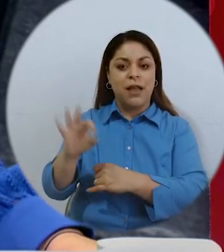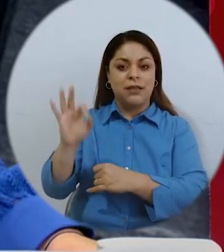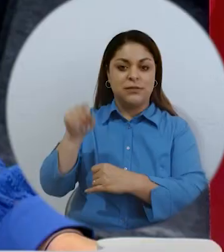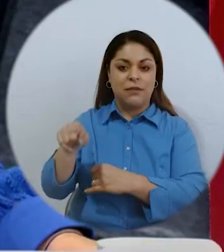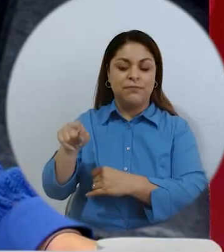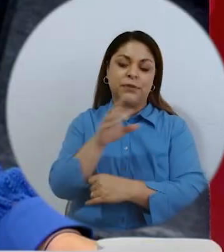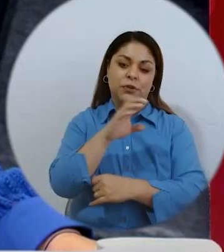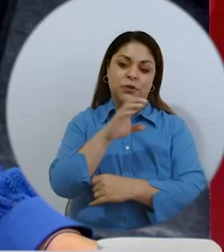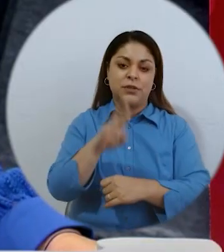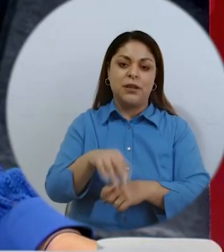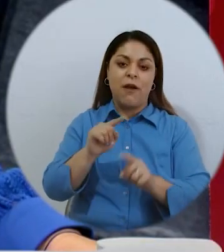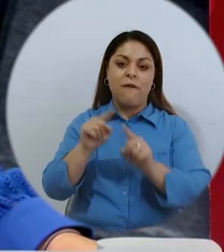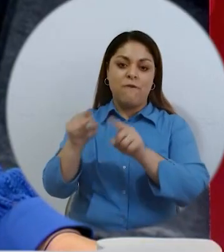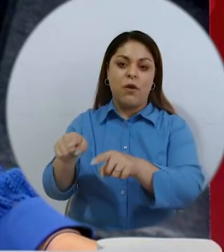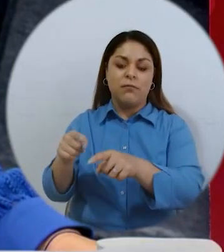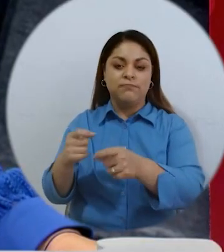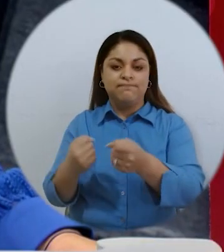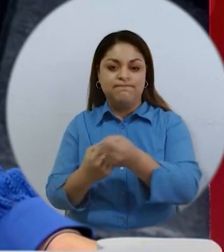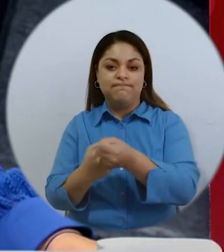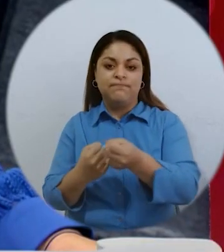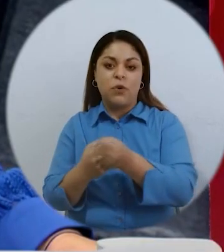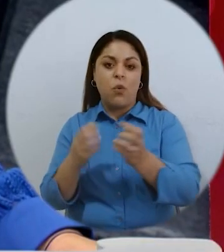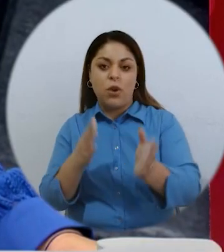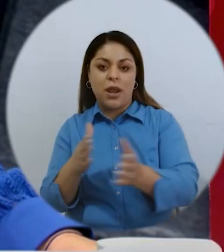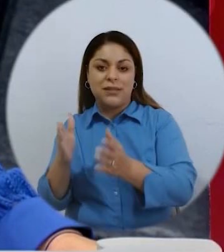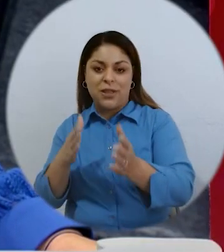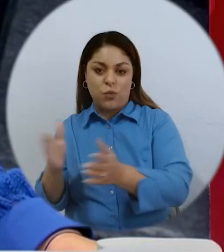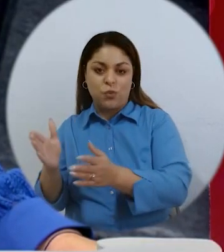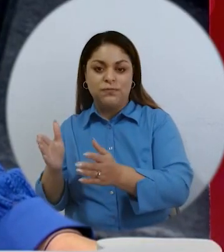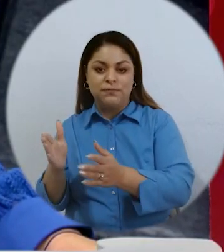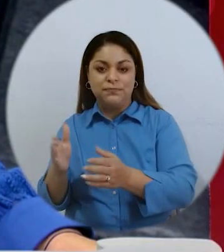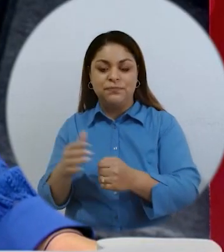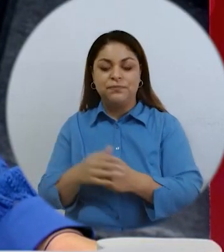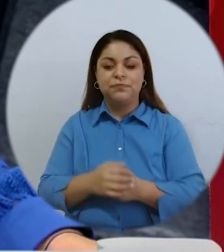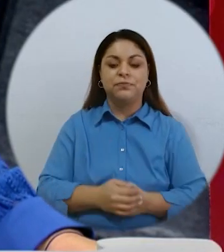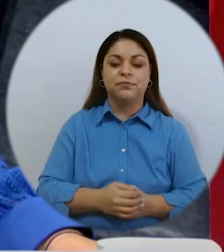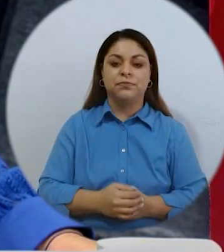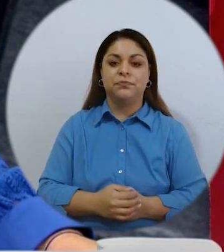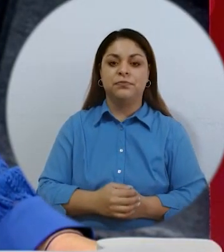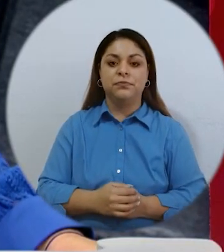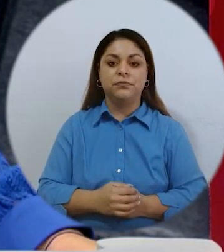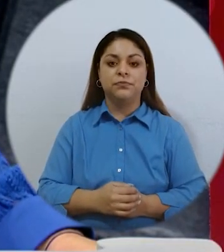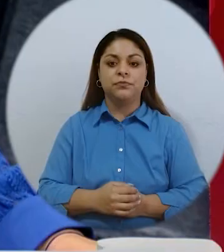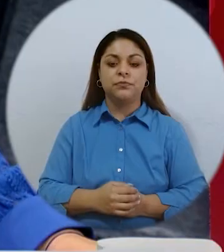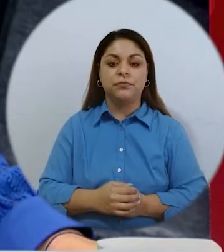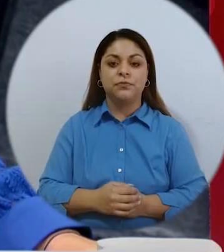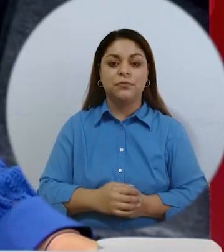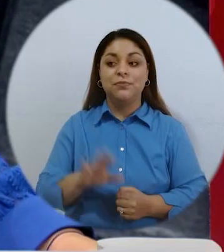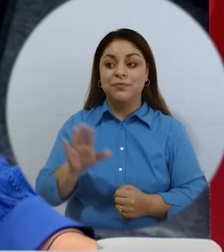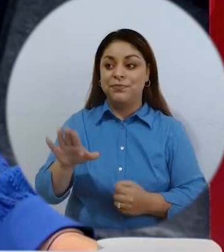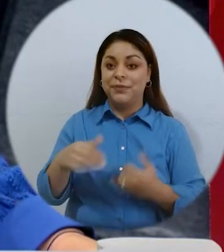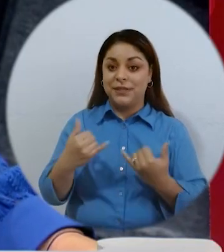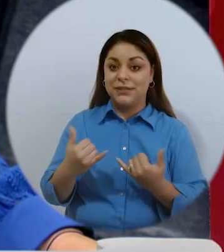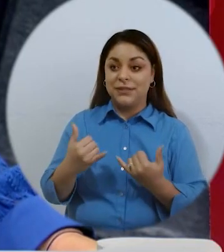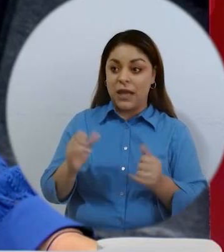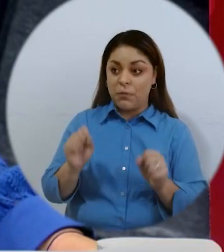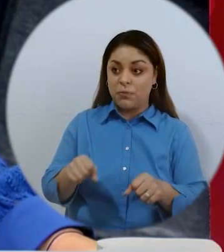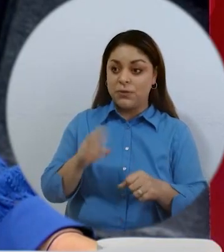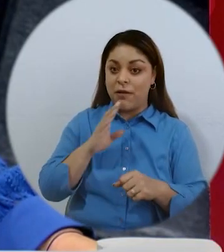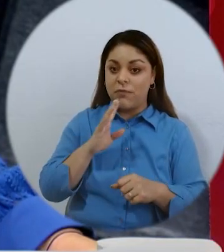en Francia y en la cual pues Costa Rica fue uno de los coorganizadores. Ahora sí, tal